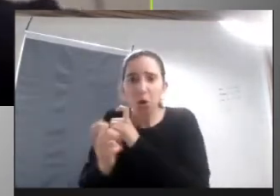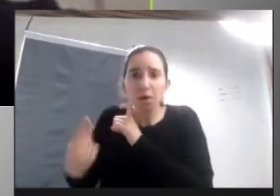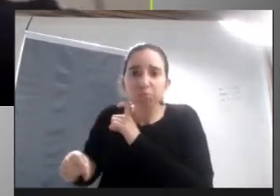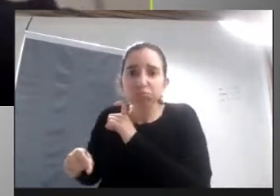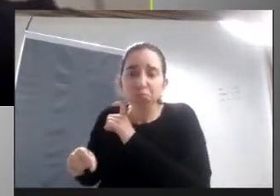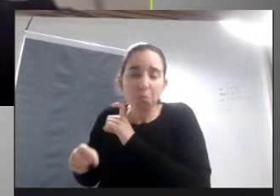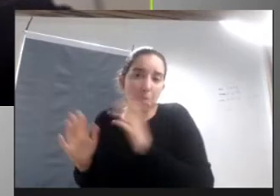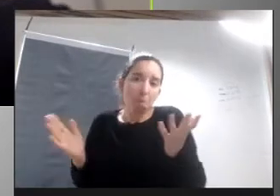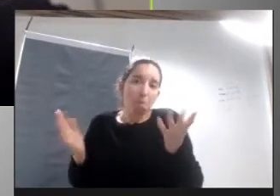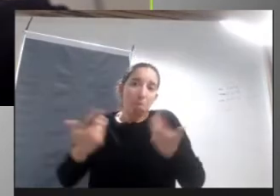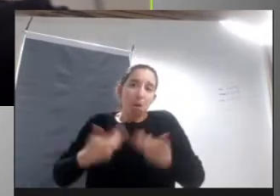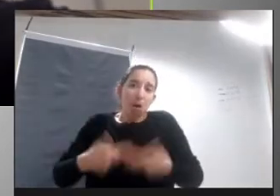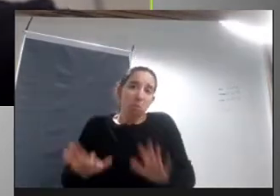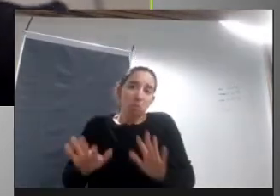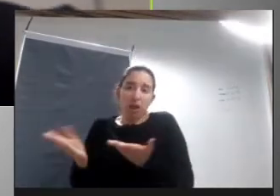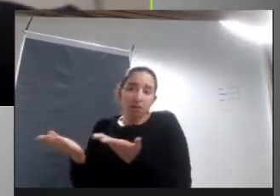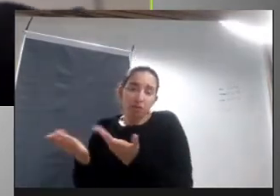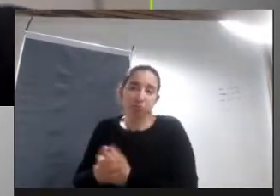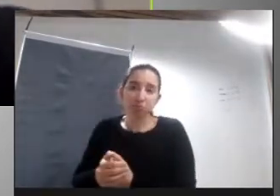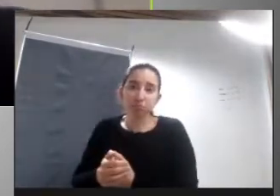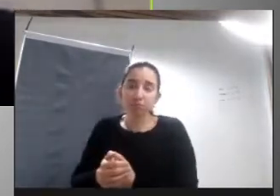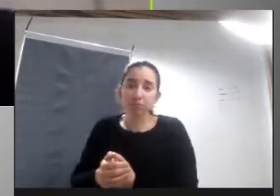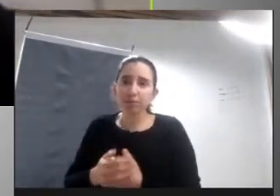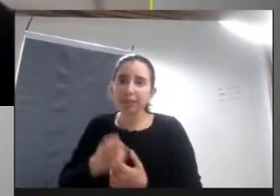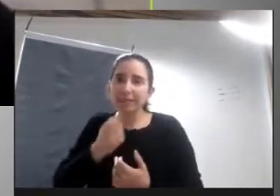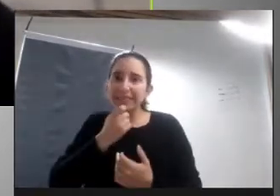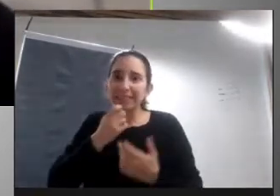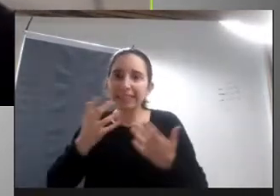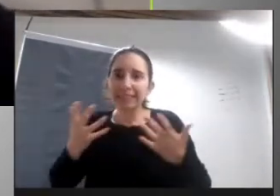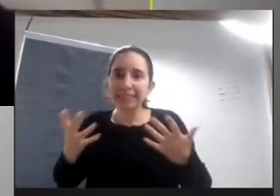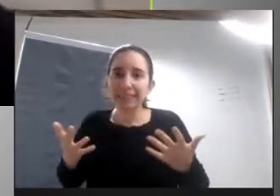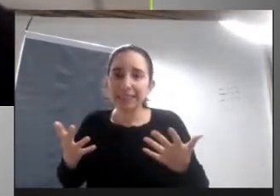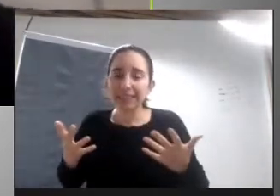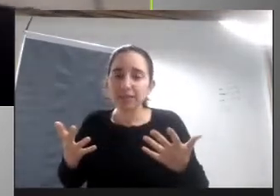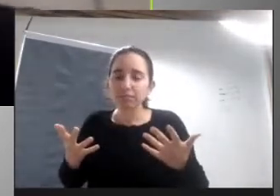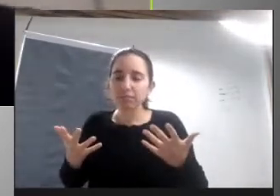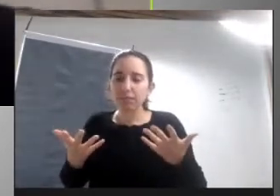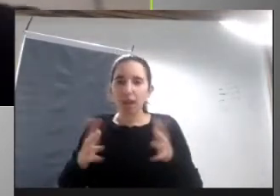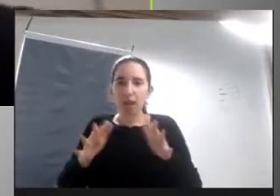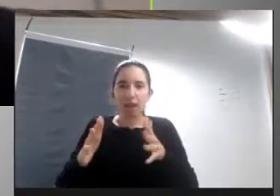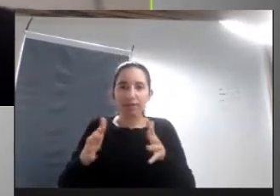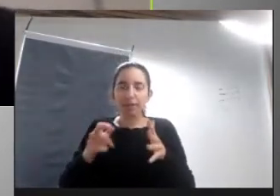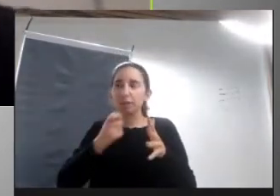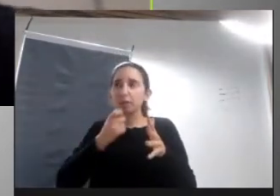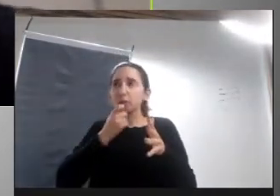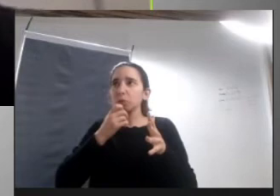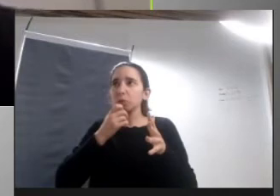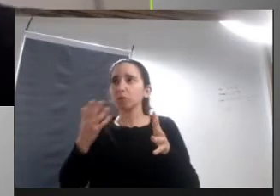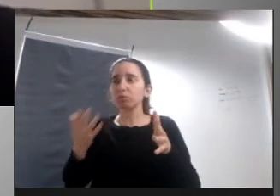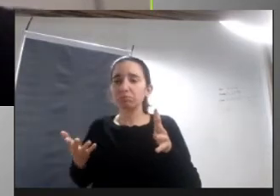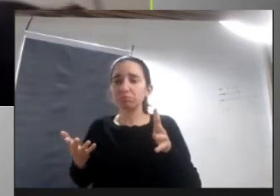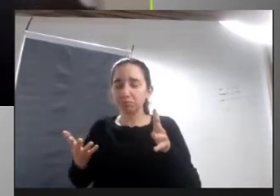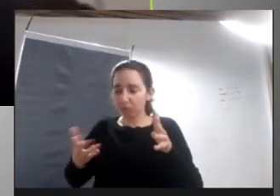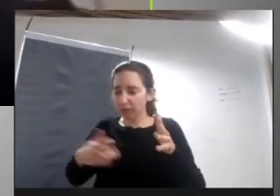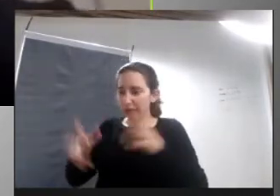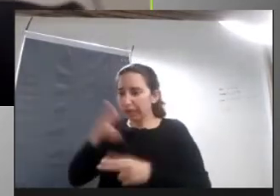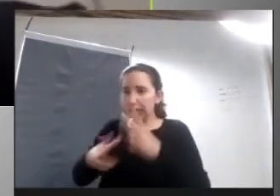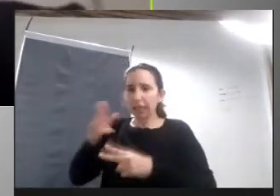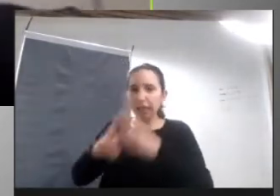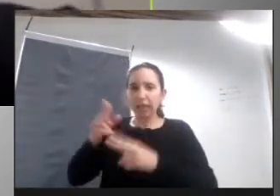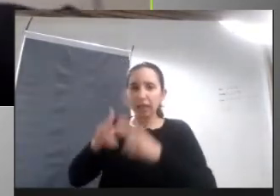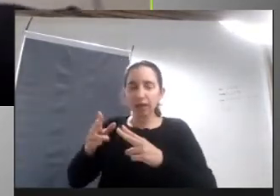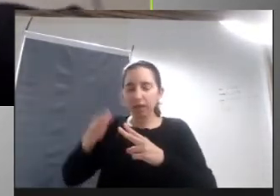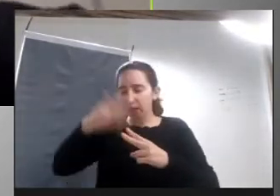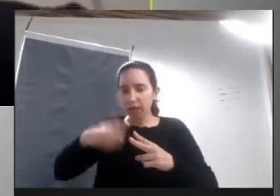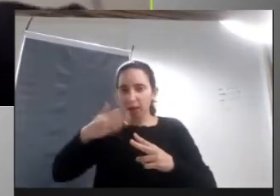pasado por intervenciones, eso quiere decir que los resultados de las intervenciones destinadas a hacer que la vida